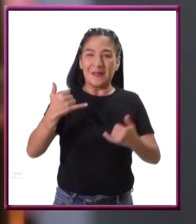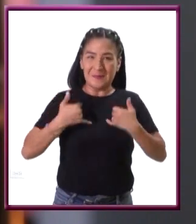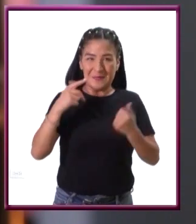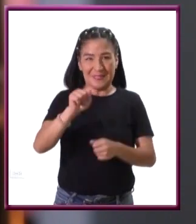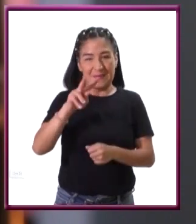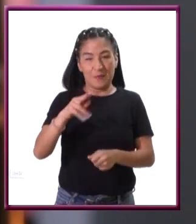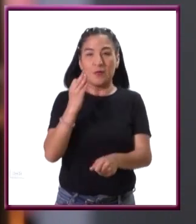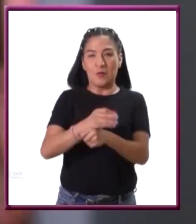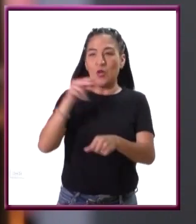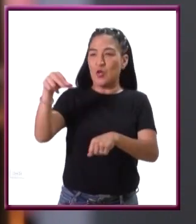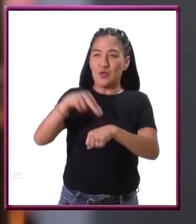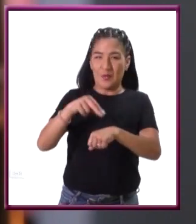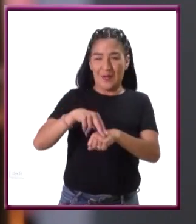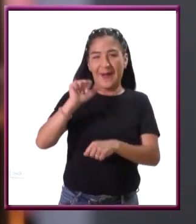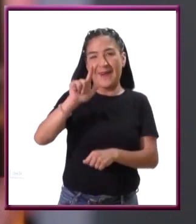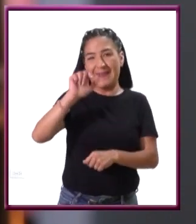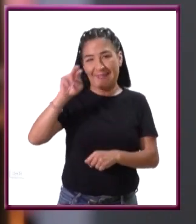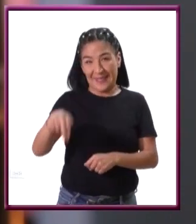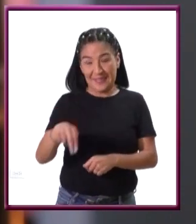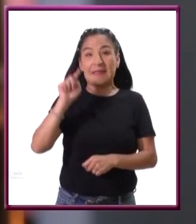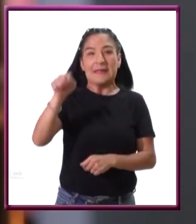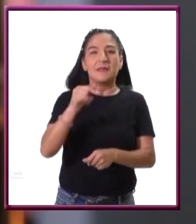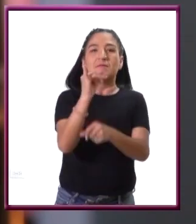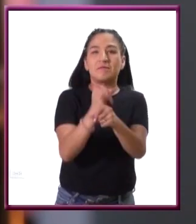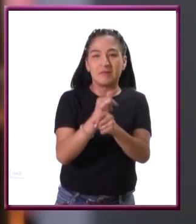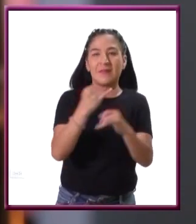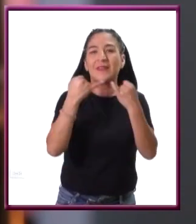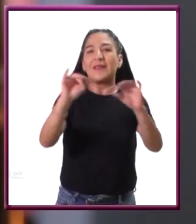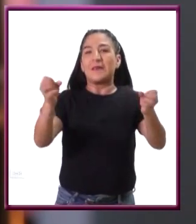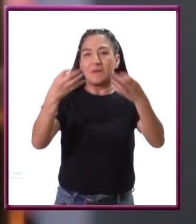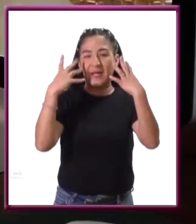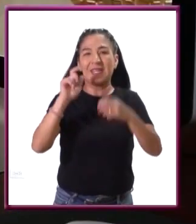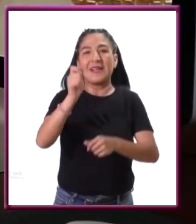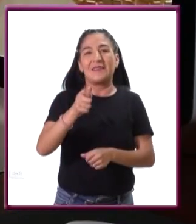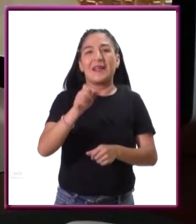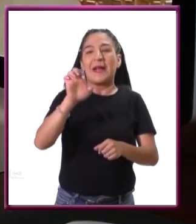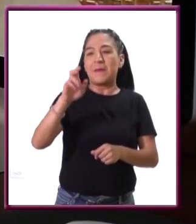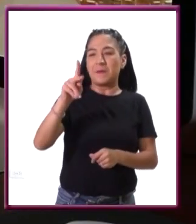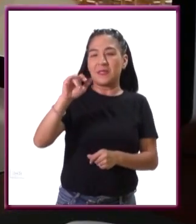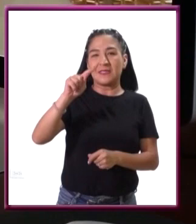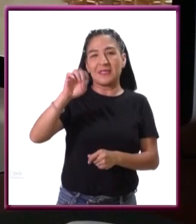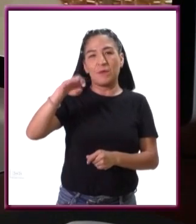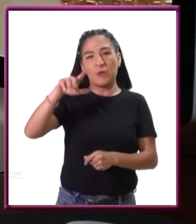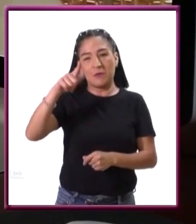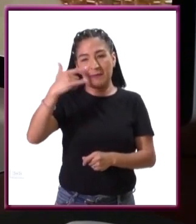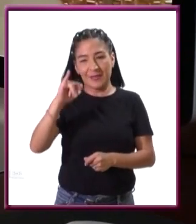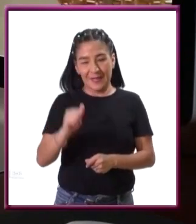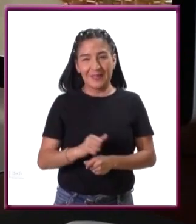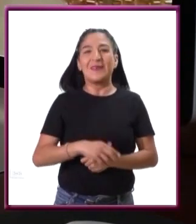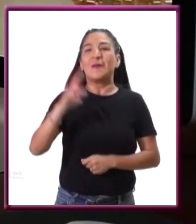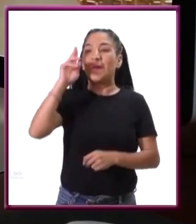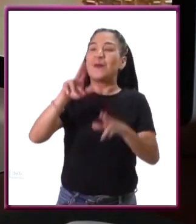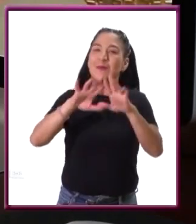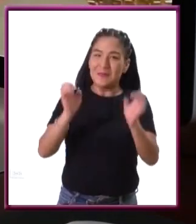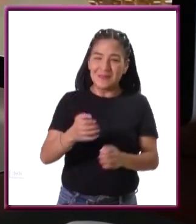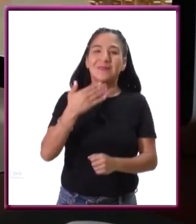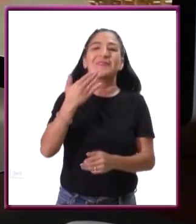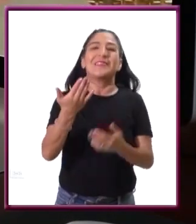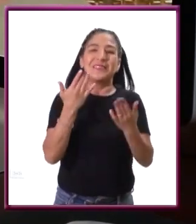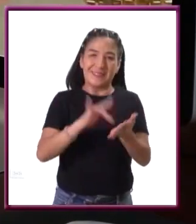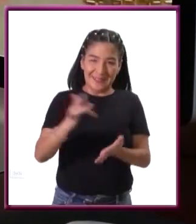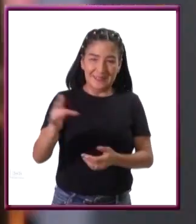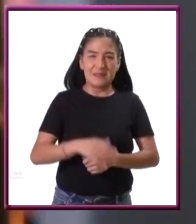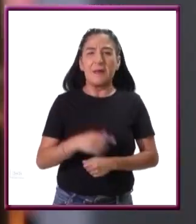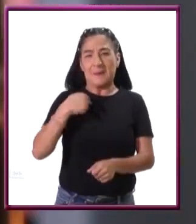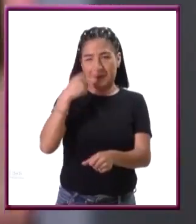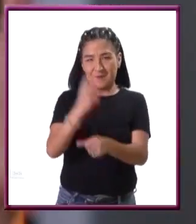Heiblum, quien es investigador independiente de epistemología. Alan, ¿cómo estás? Todo bien, muchas gracias. Gracias por estar con nosotros. Mi primera pregunta